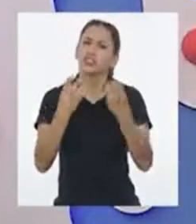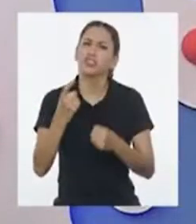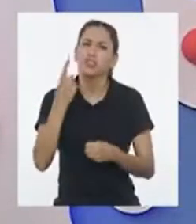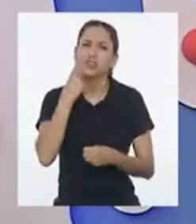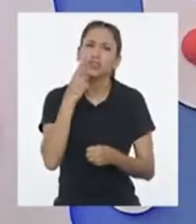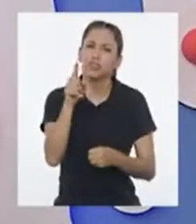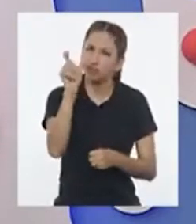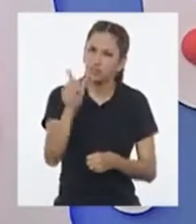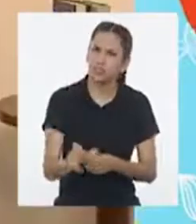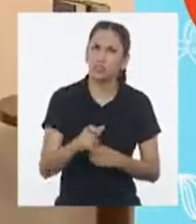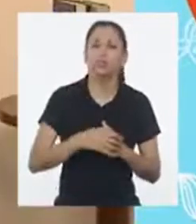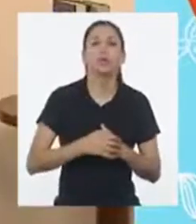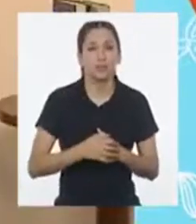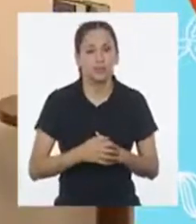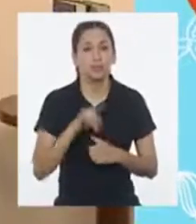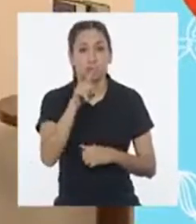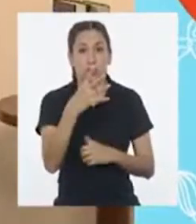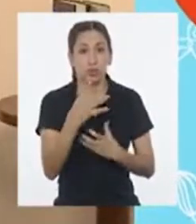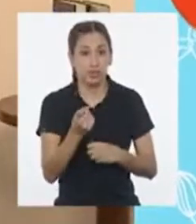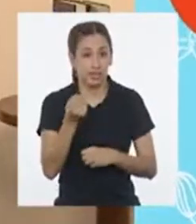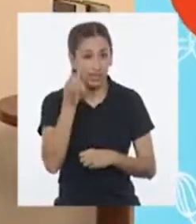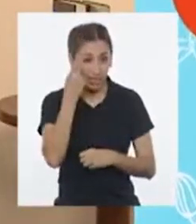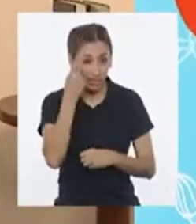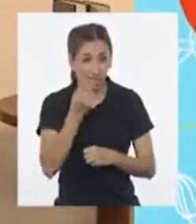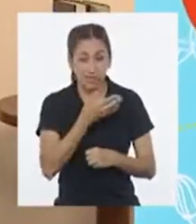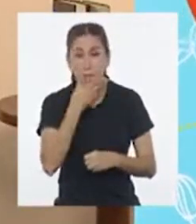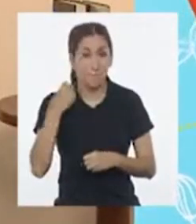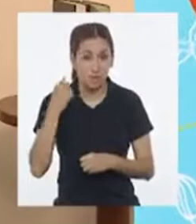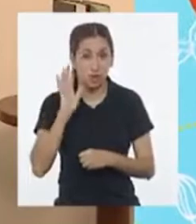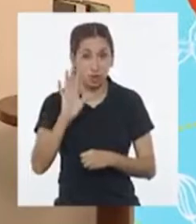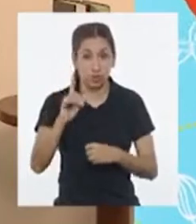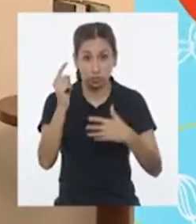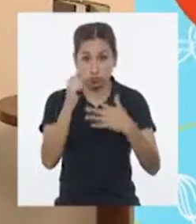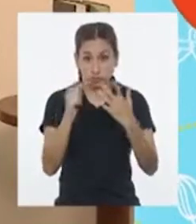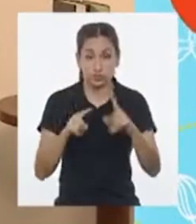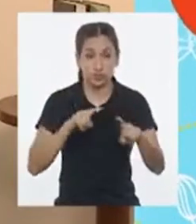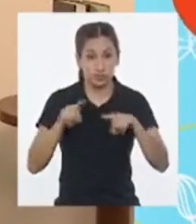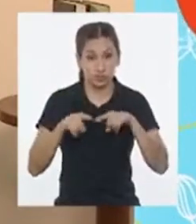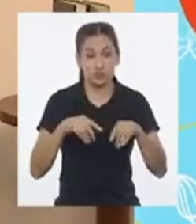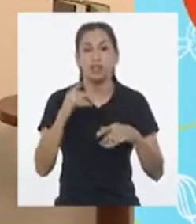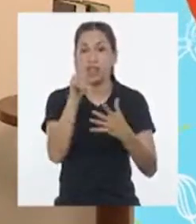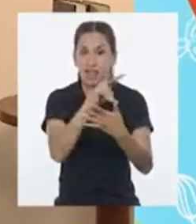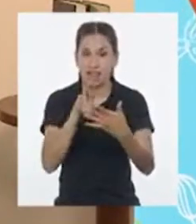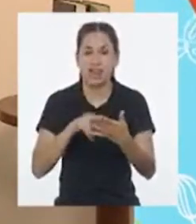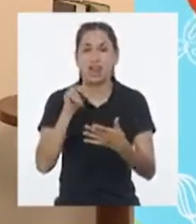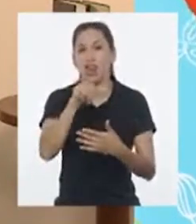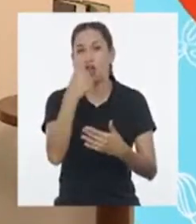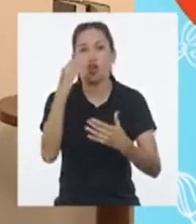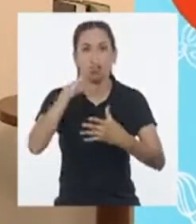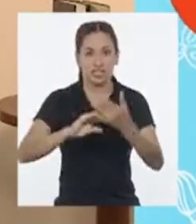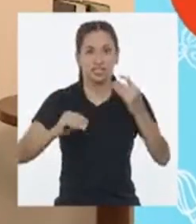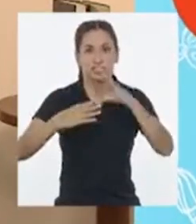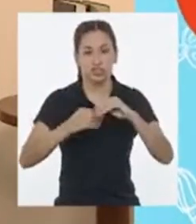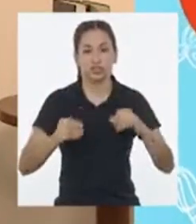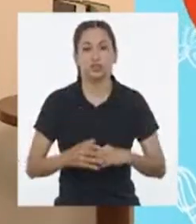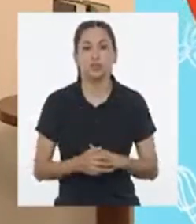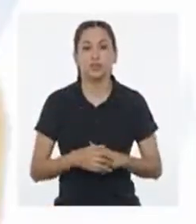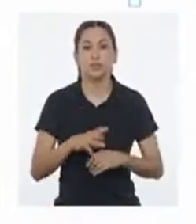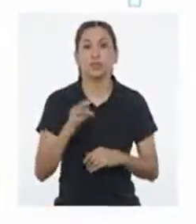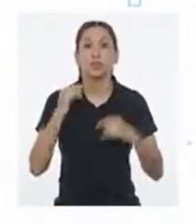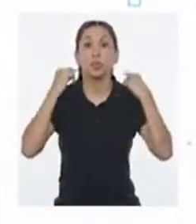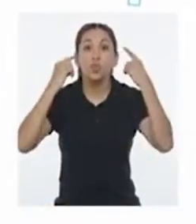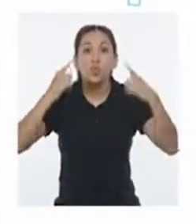más de este personaje. Para comprender aún más sus funciones, leamos la siguiente fuente